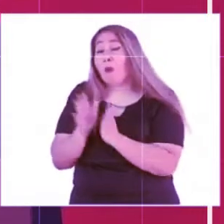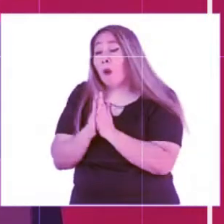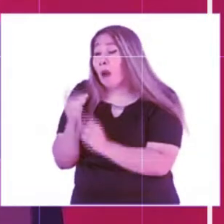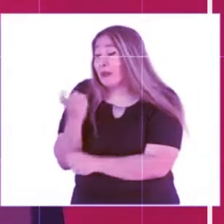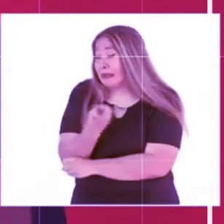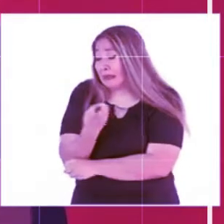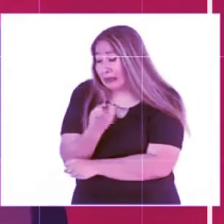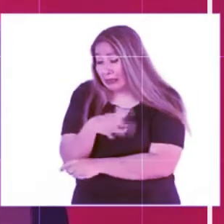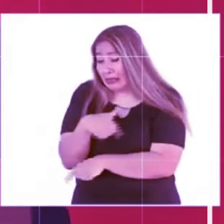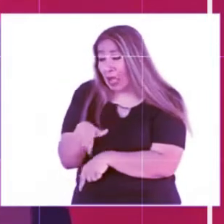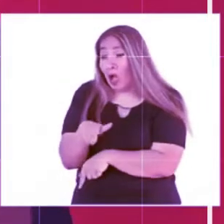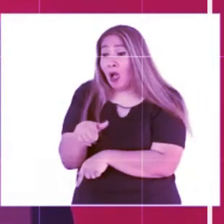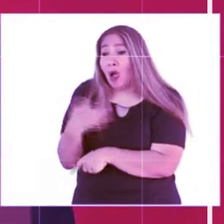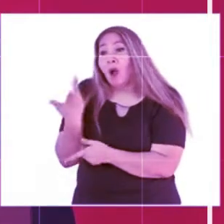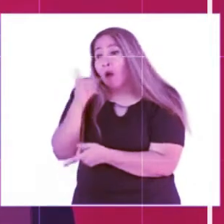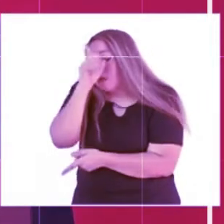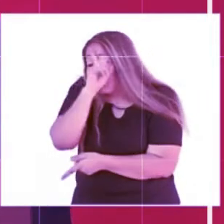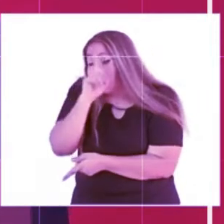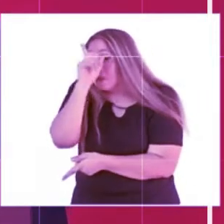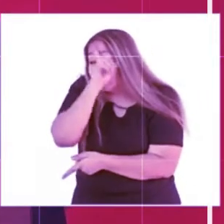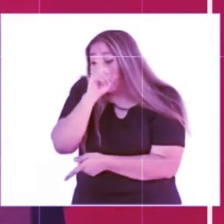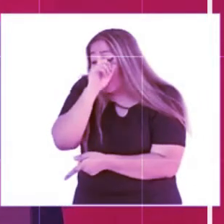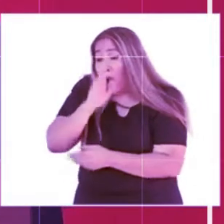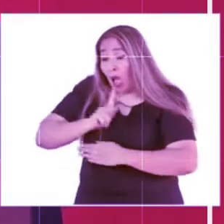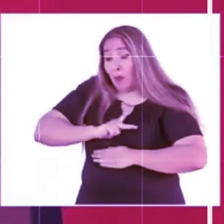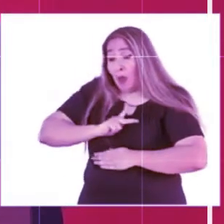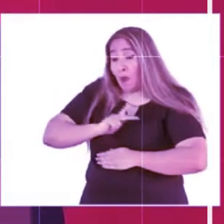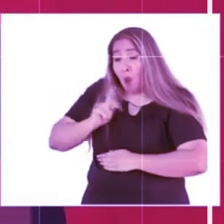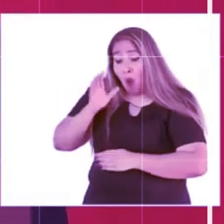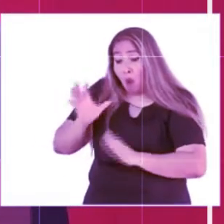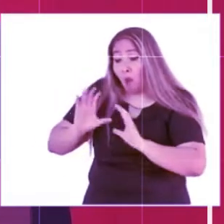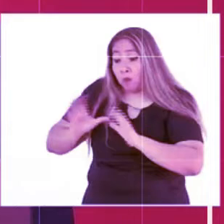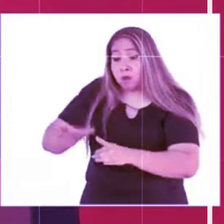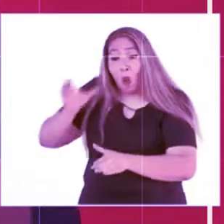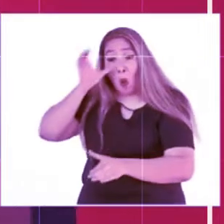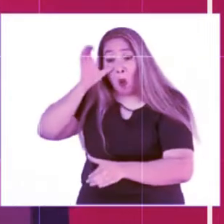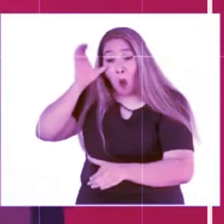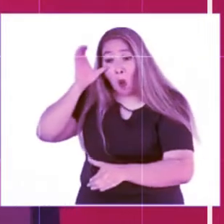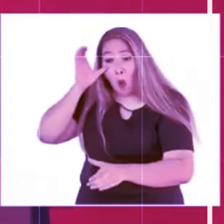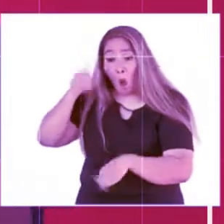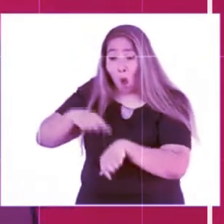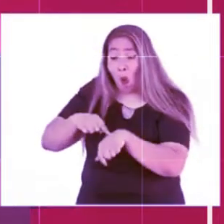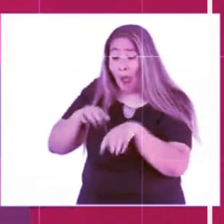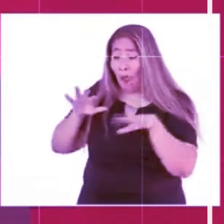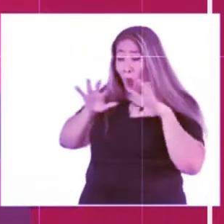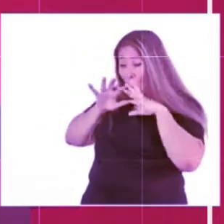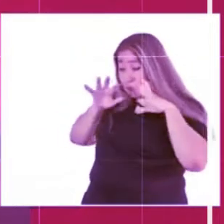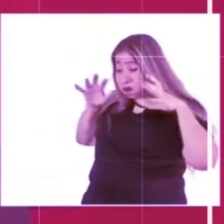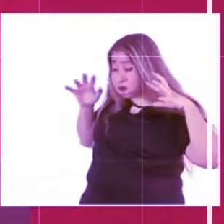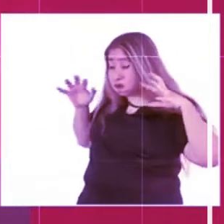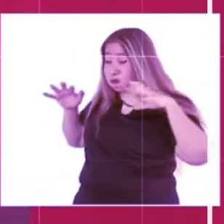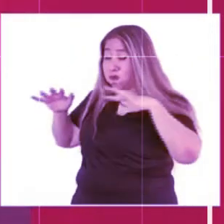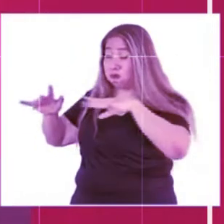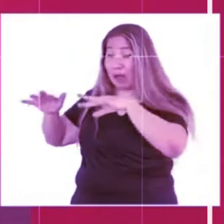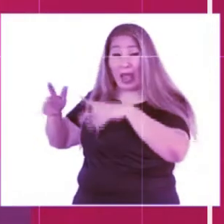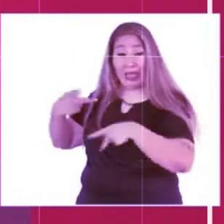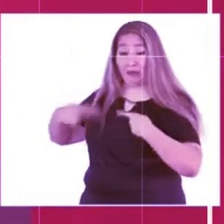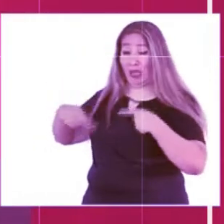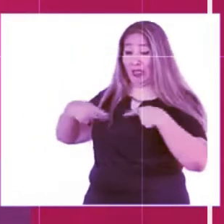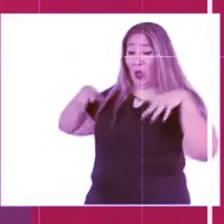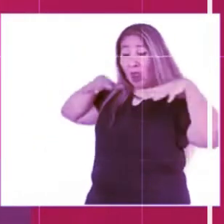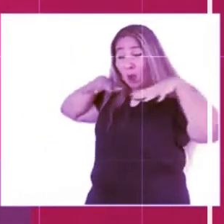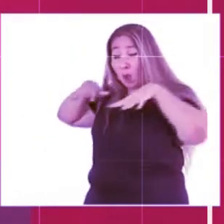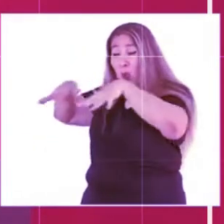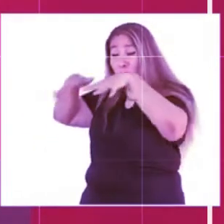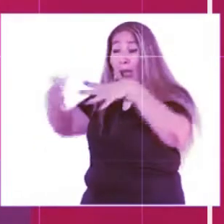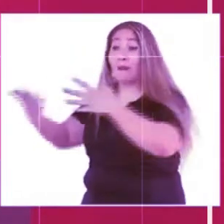eso aconsejamos a nuestra gente que cuando las multitudes se junten,